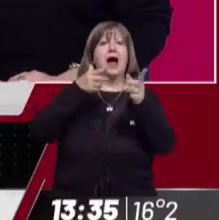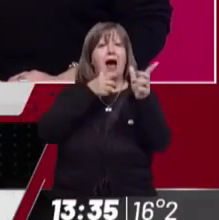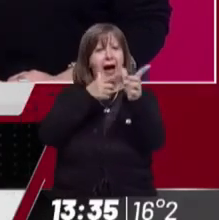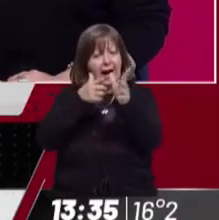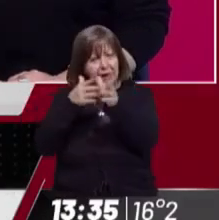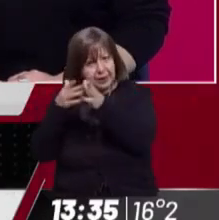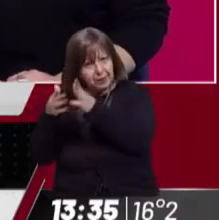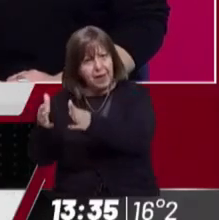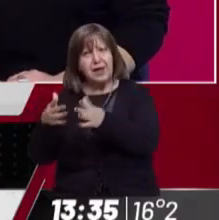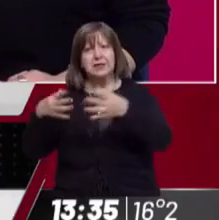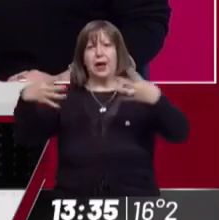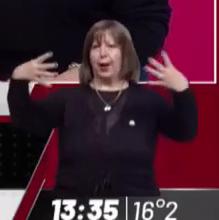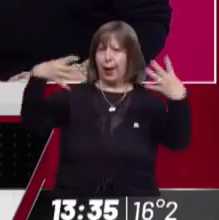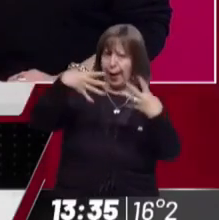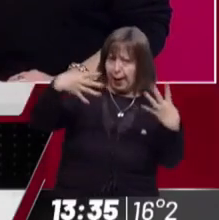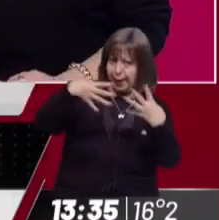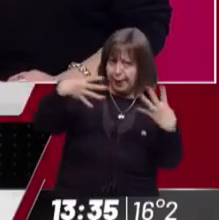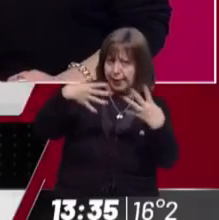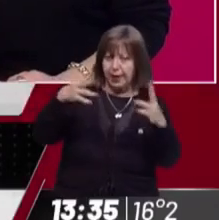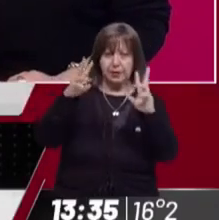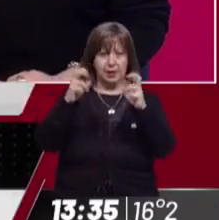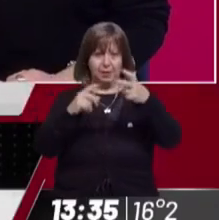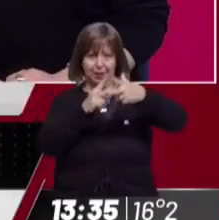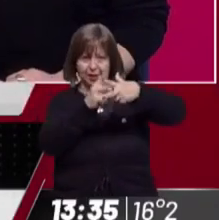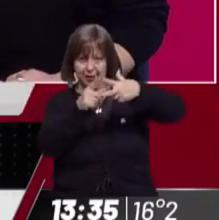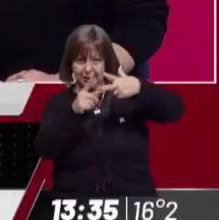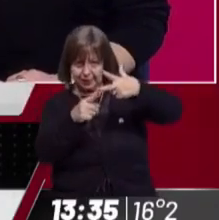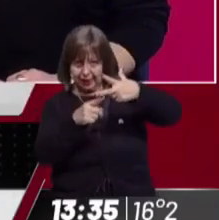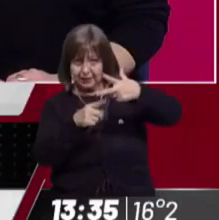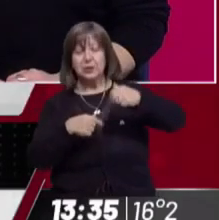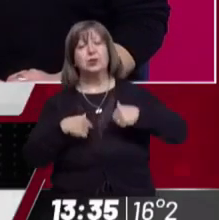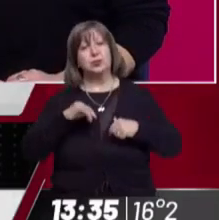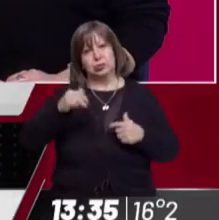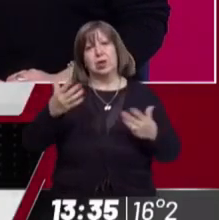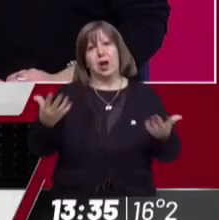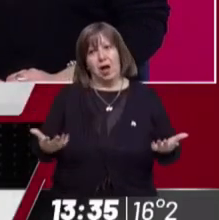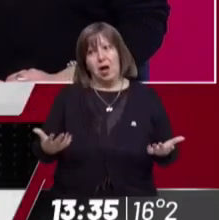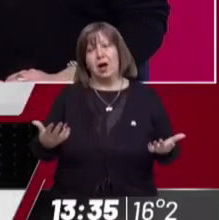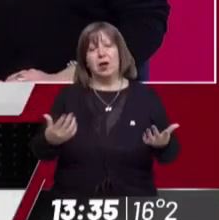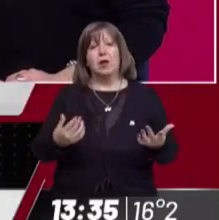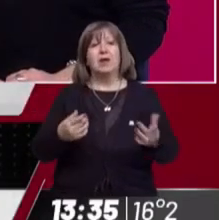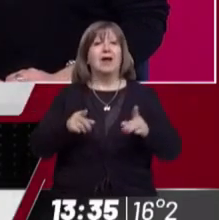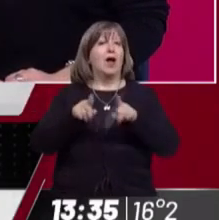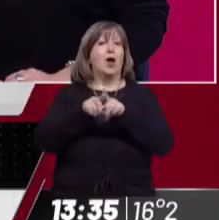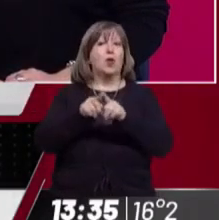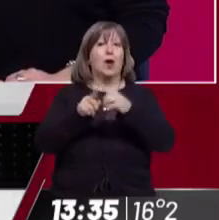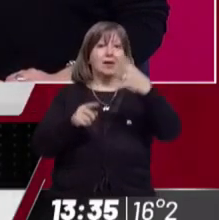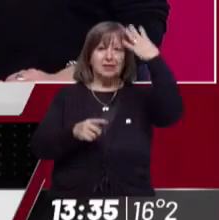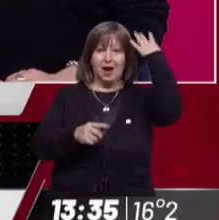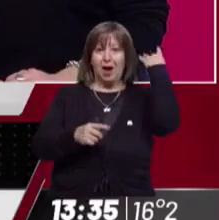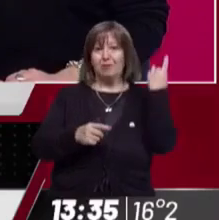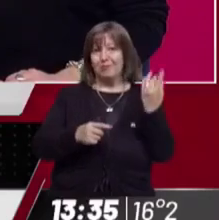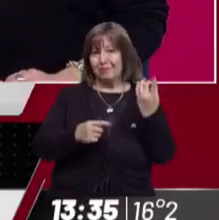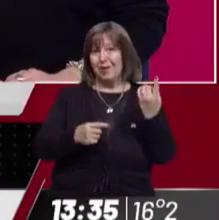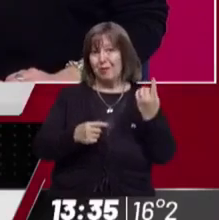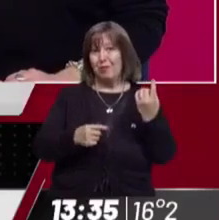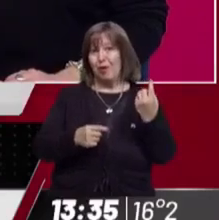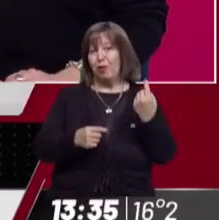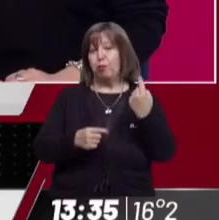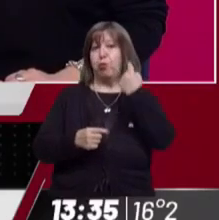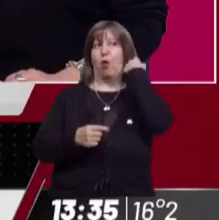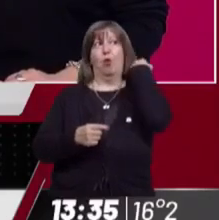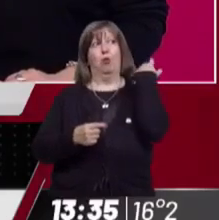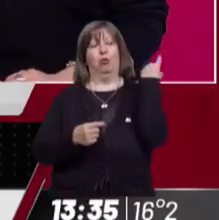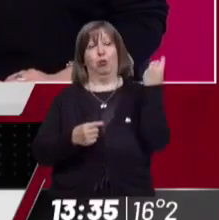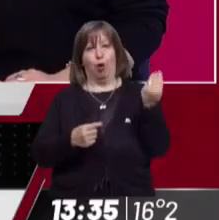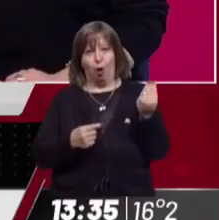no? Sí, absolutamente. El tema armas, y van a utilizar lo que le pasó a Trump en beneficio propio. Los demócratas van a decir,